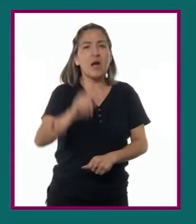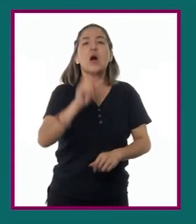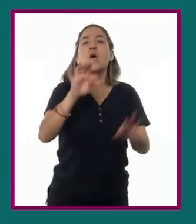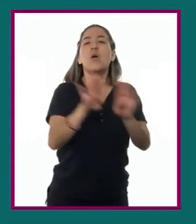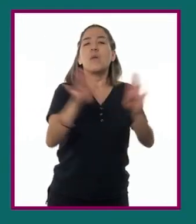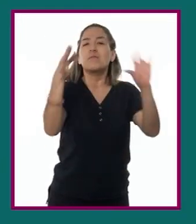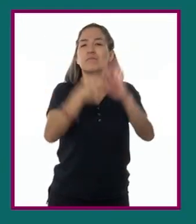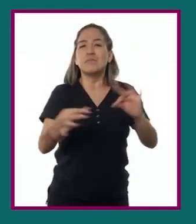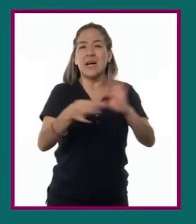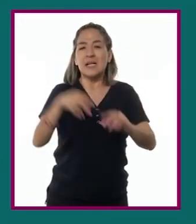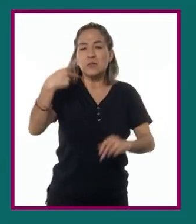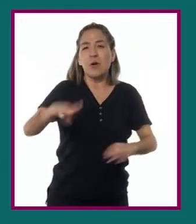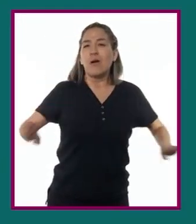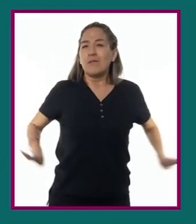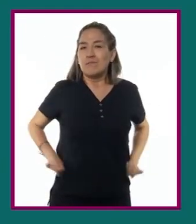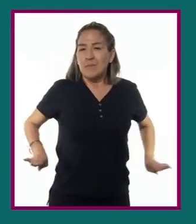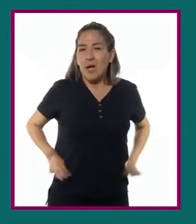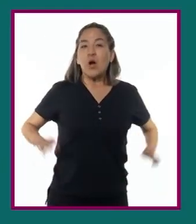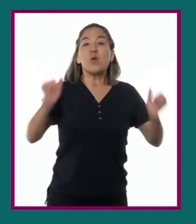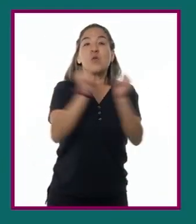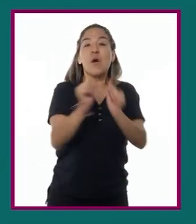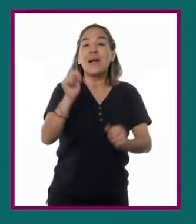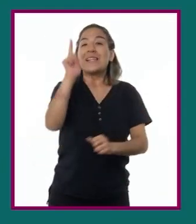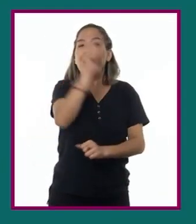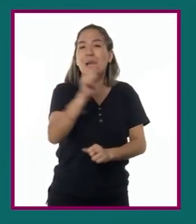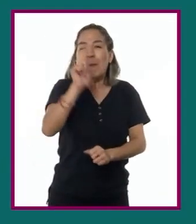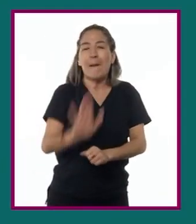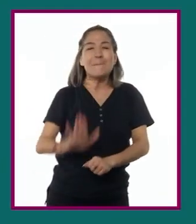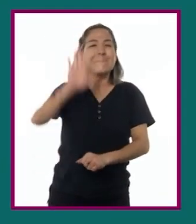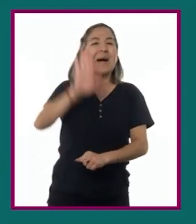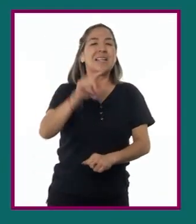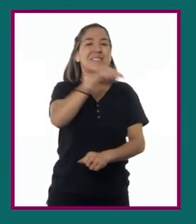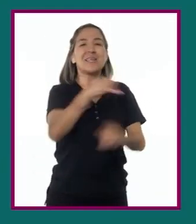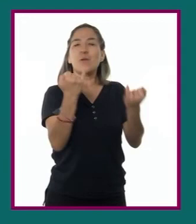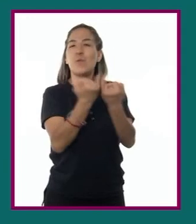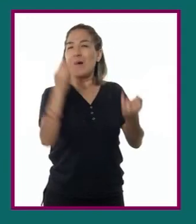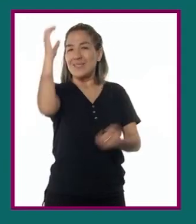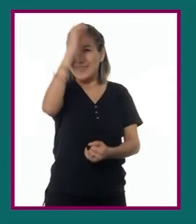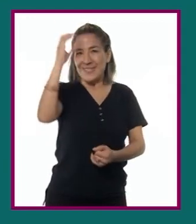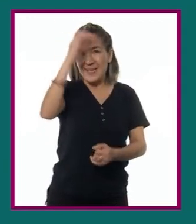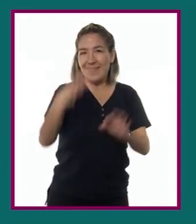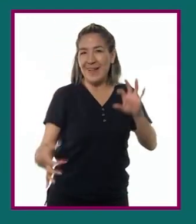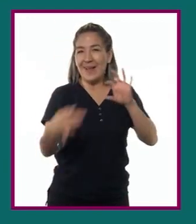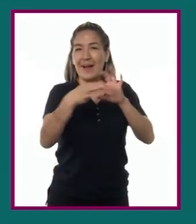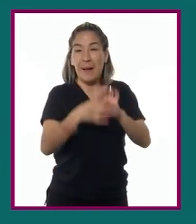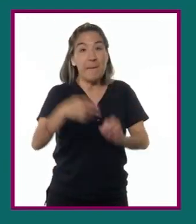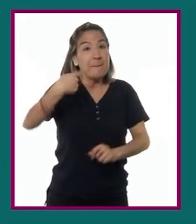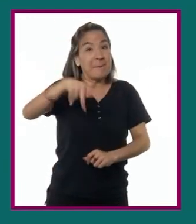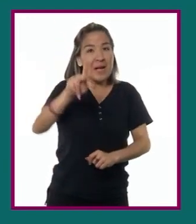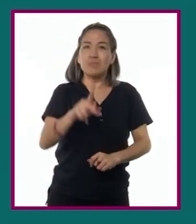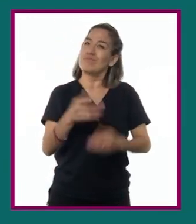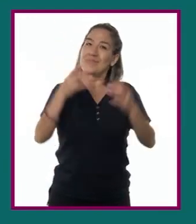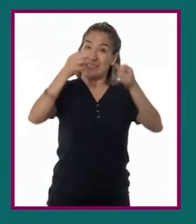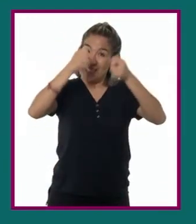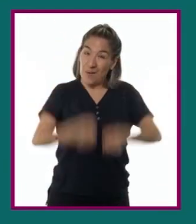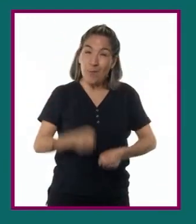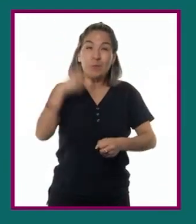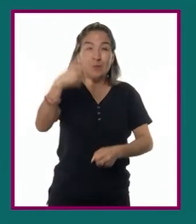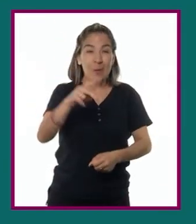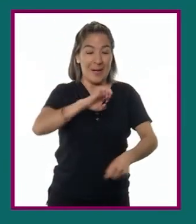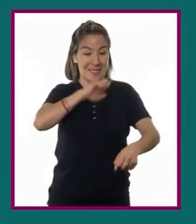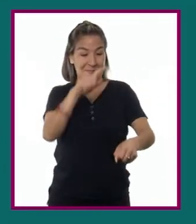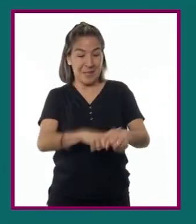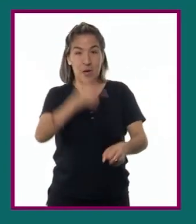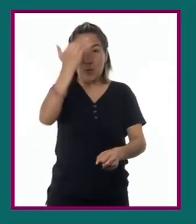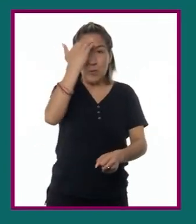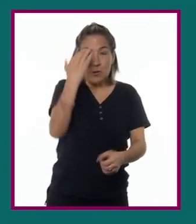emplea términos científicos y lenguaje semejante al de una disciplina científica, pero sin el conocimiento